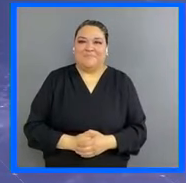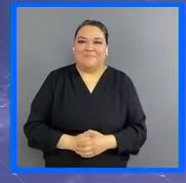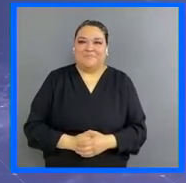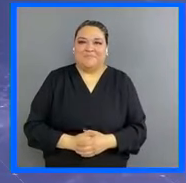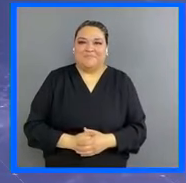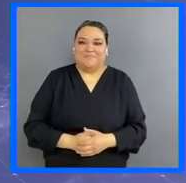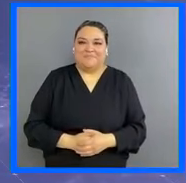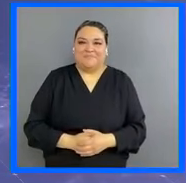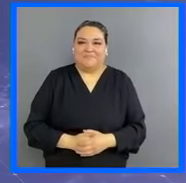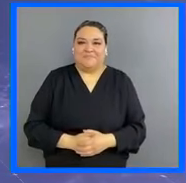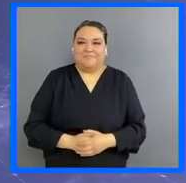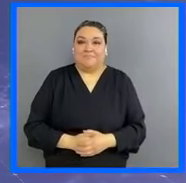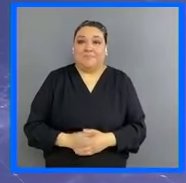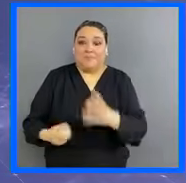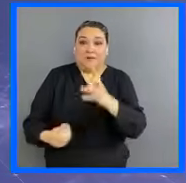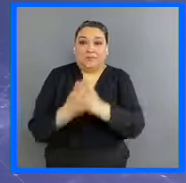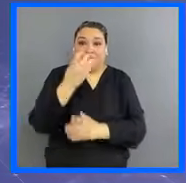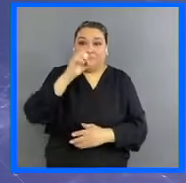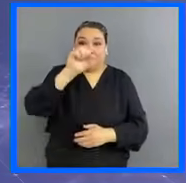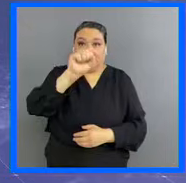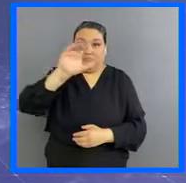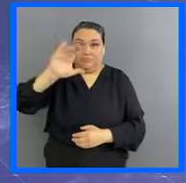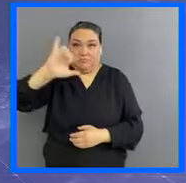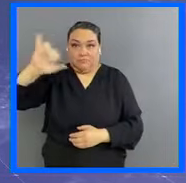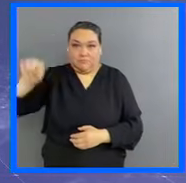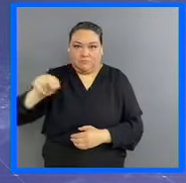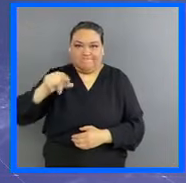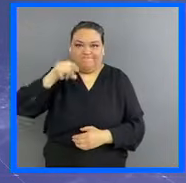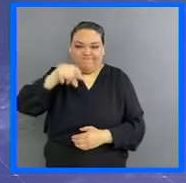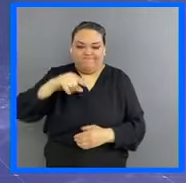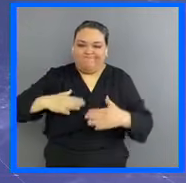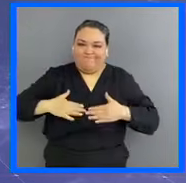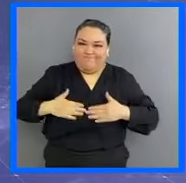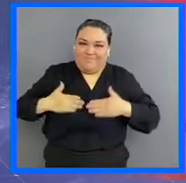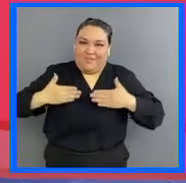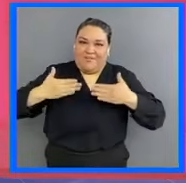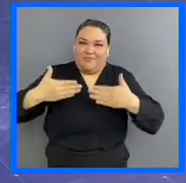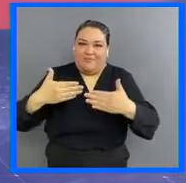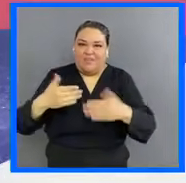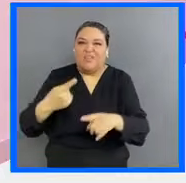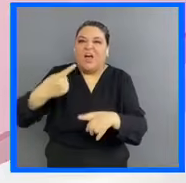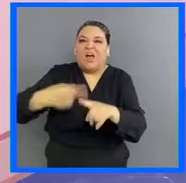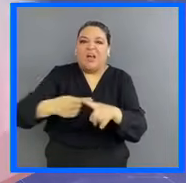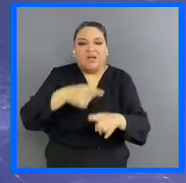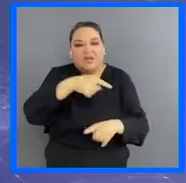La nueva Suprema Corte brinda certeza sobre las facultades de la autoridad fiscal.